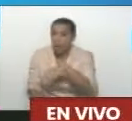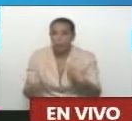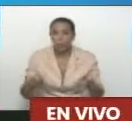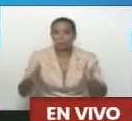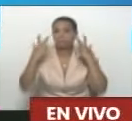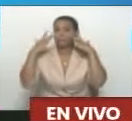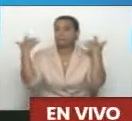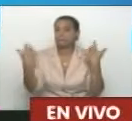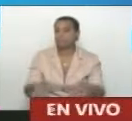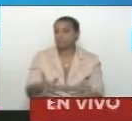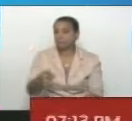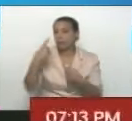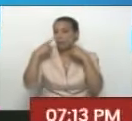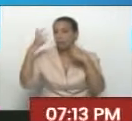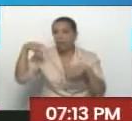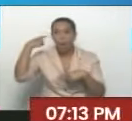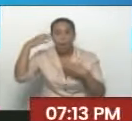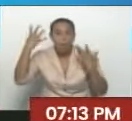locas